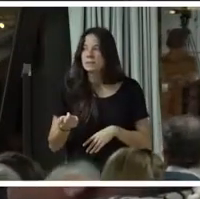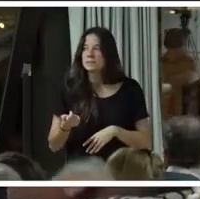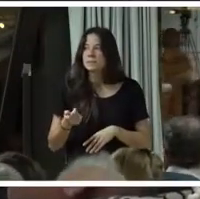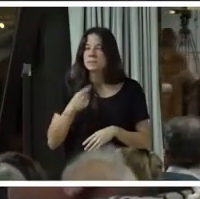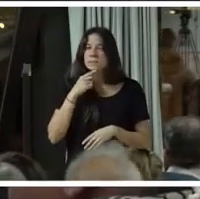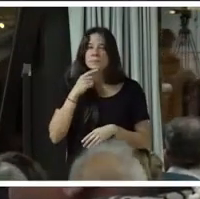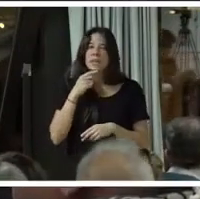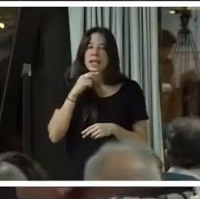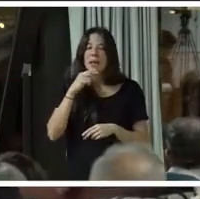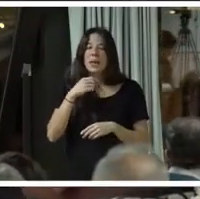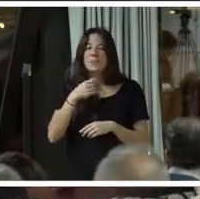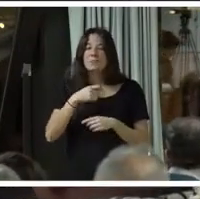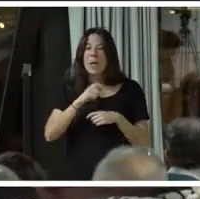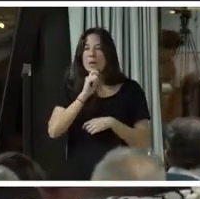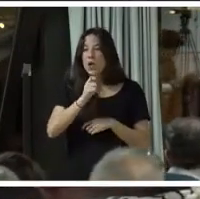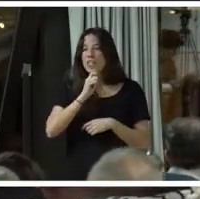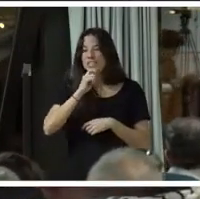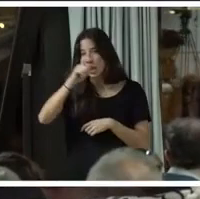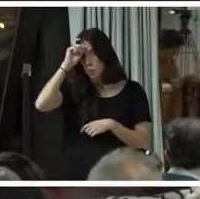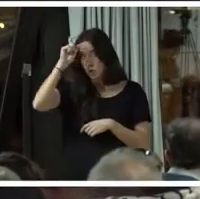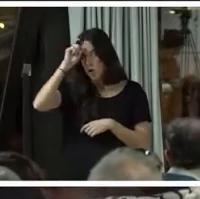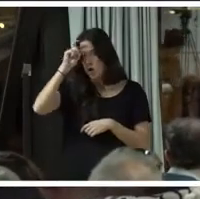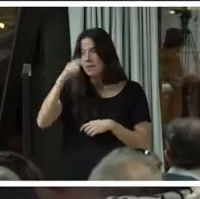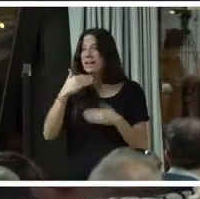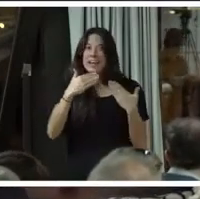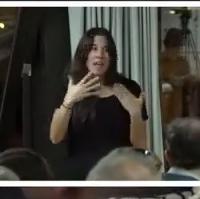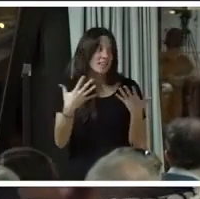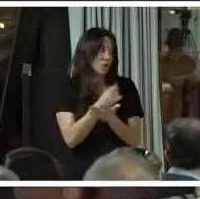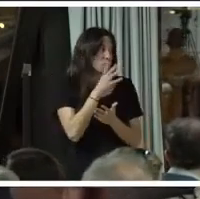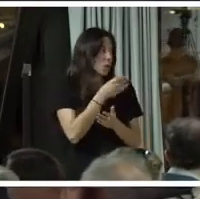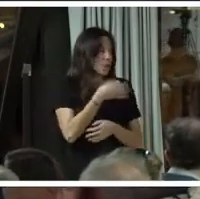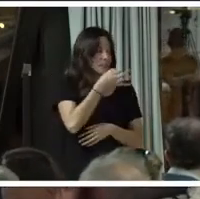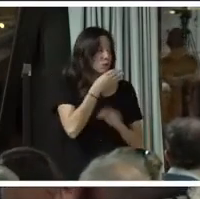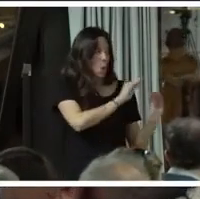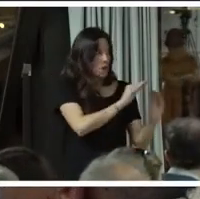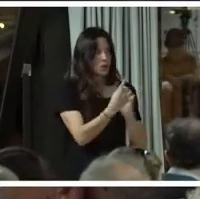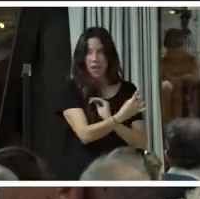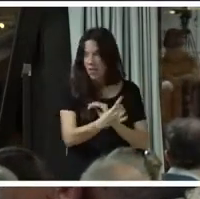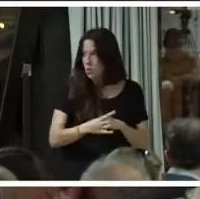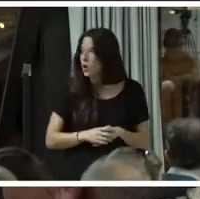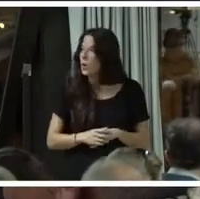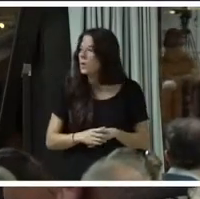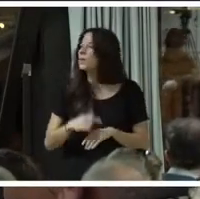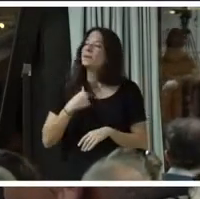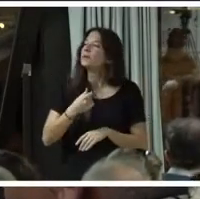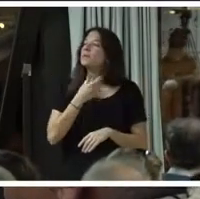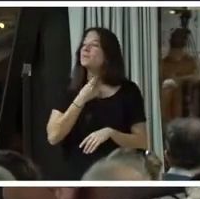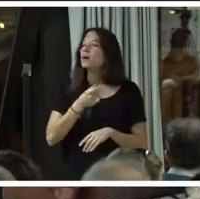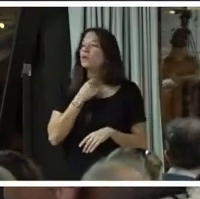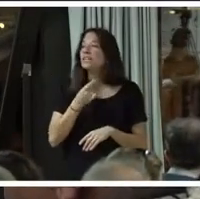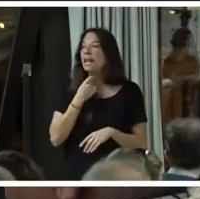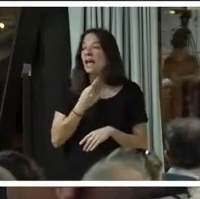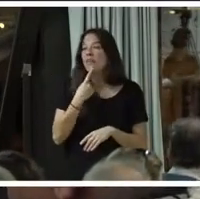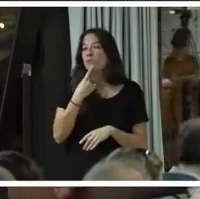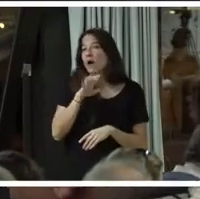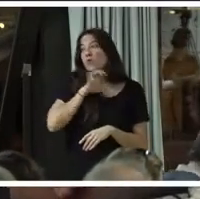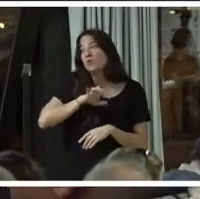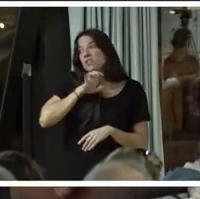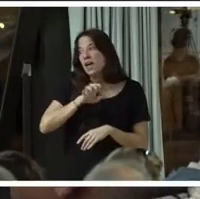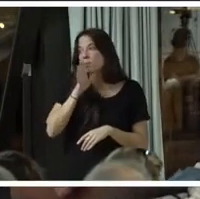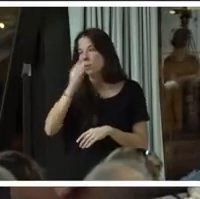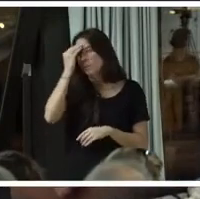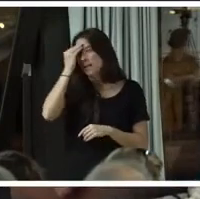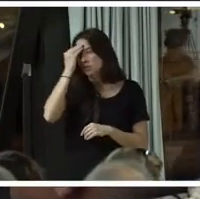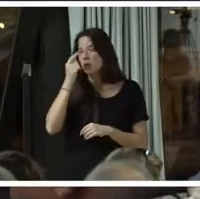periodista Turco Gracias por todas palabras que ustedes han dicho Me gustaría saber una curiosidad porque me